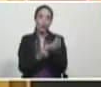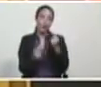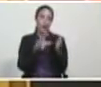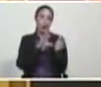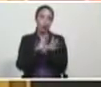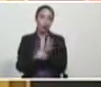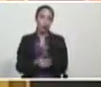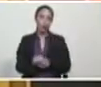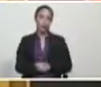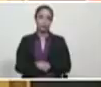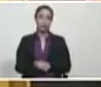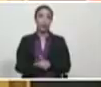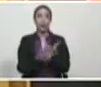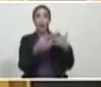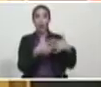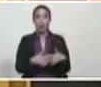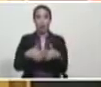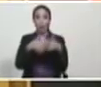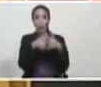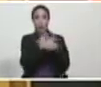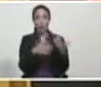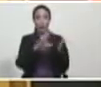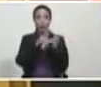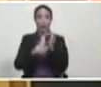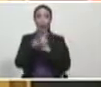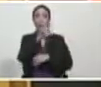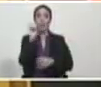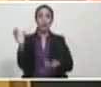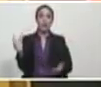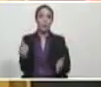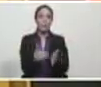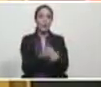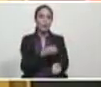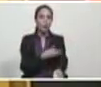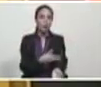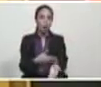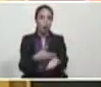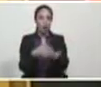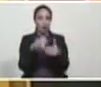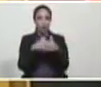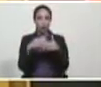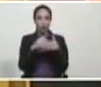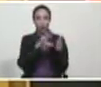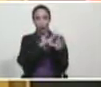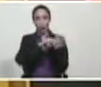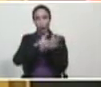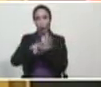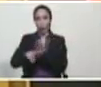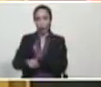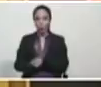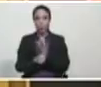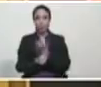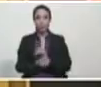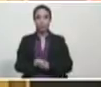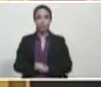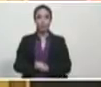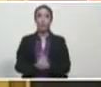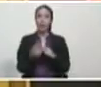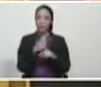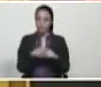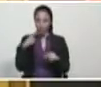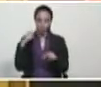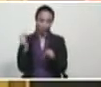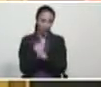imperio norteamericano nos ha robado más de 30 mil millones de dólares en el mundo. Pero todavía tenemos con qué,